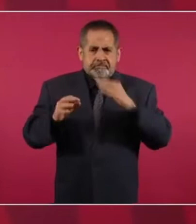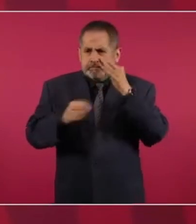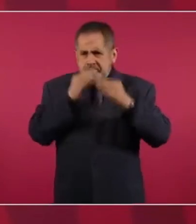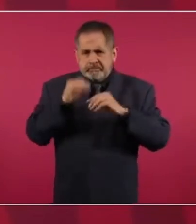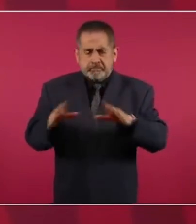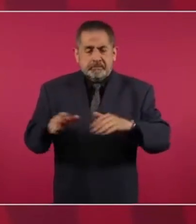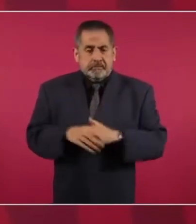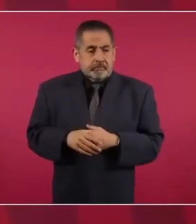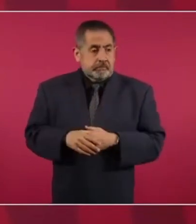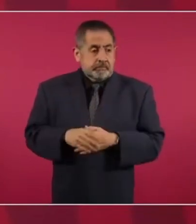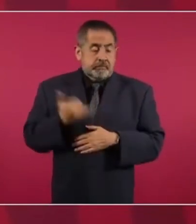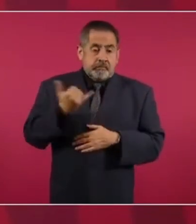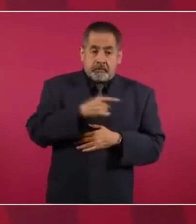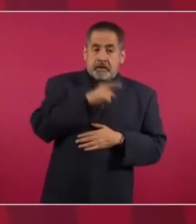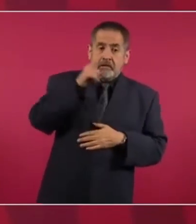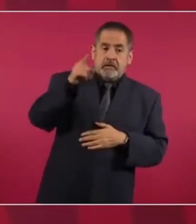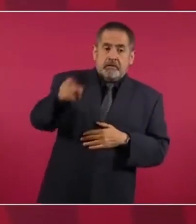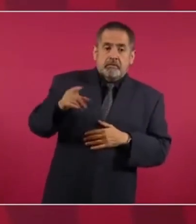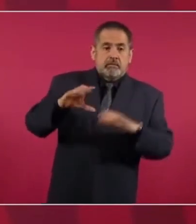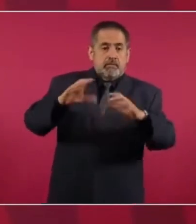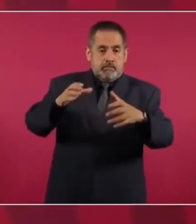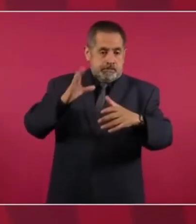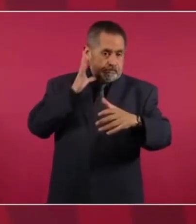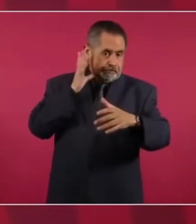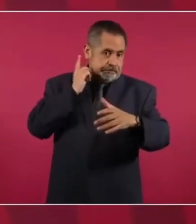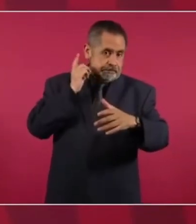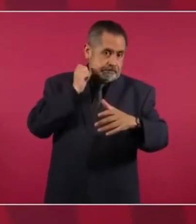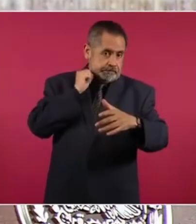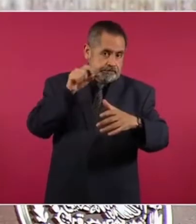y en el Congreso